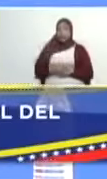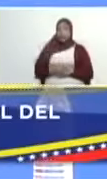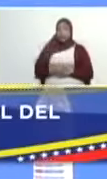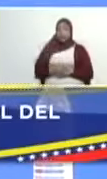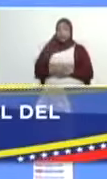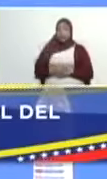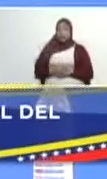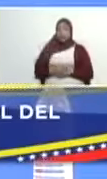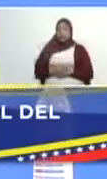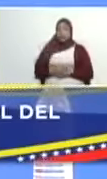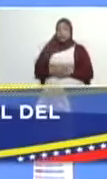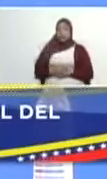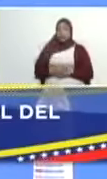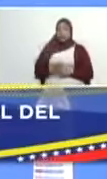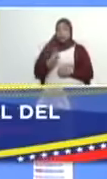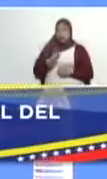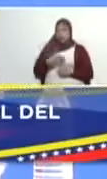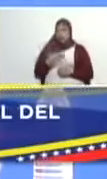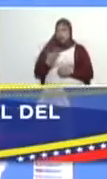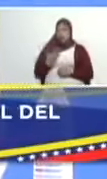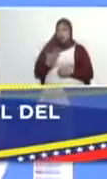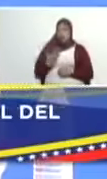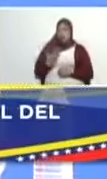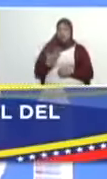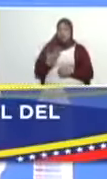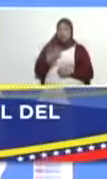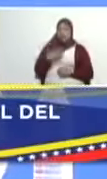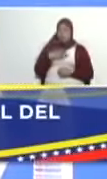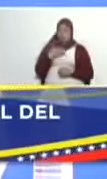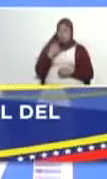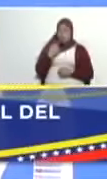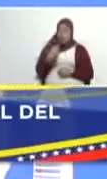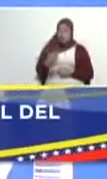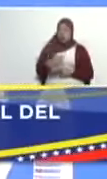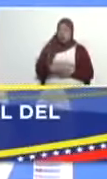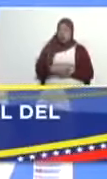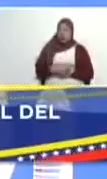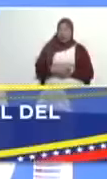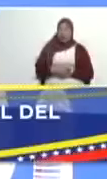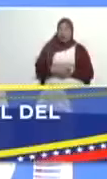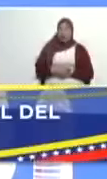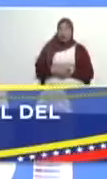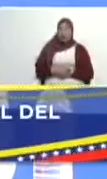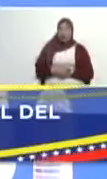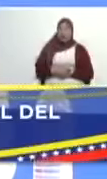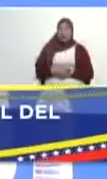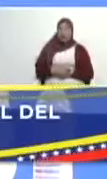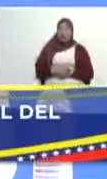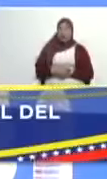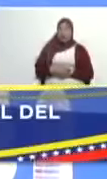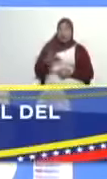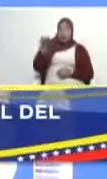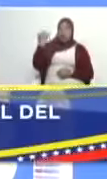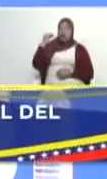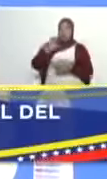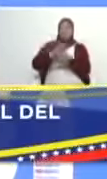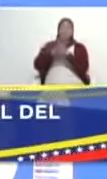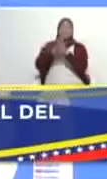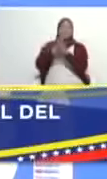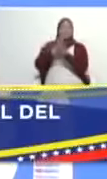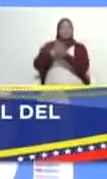que ya estamos en posibilidad de decir los tiempos pasados,